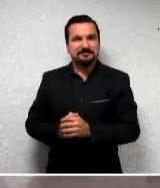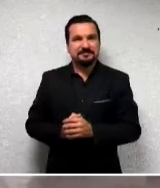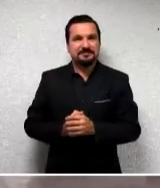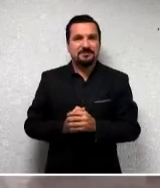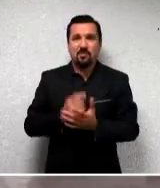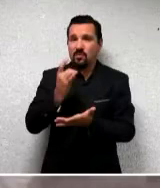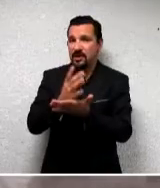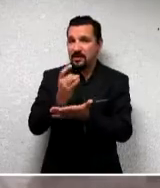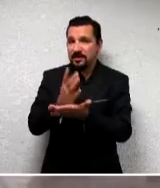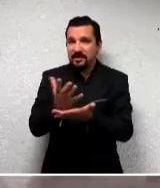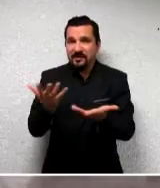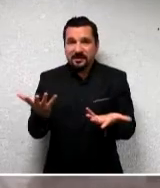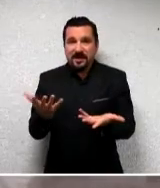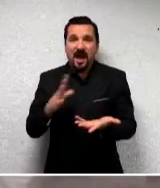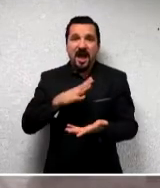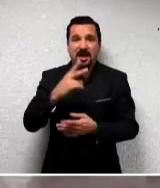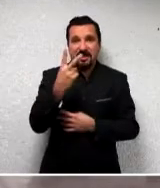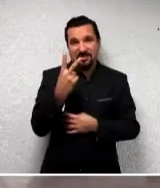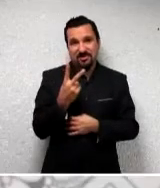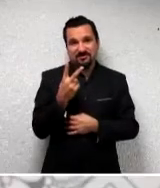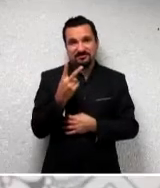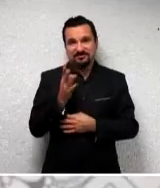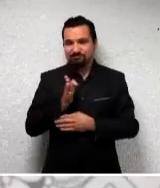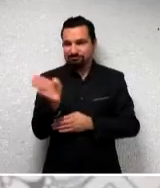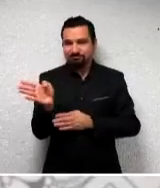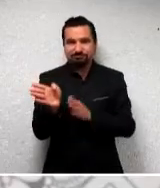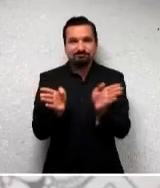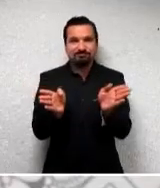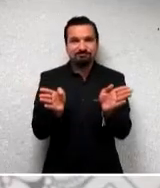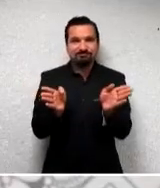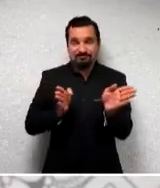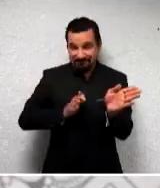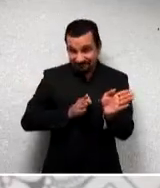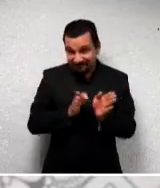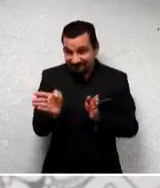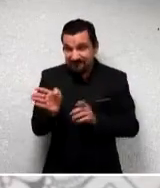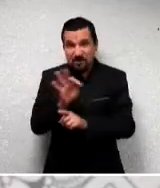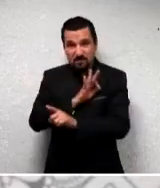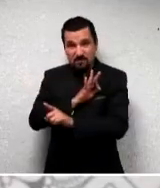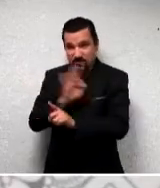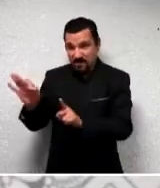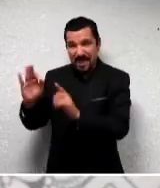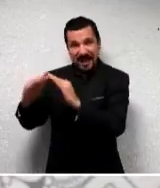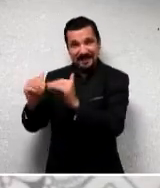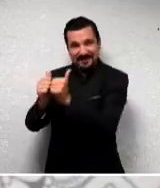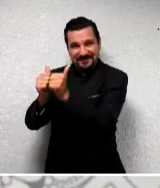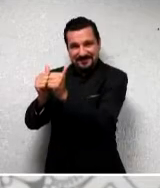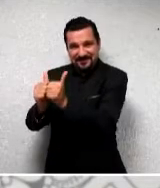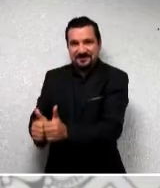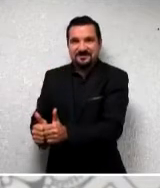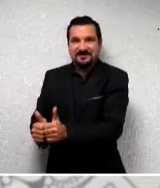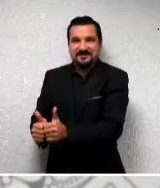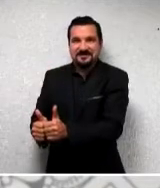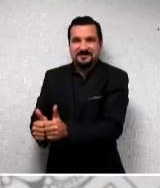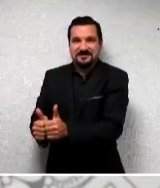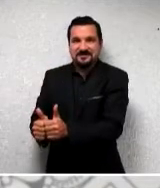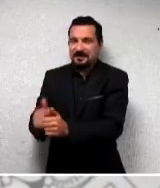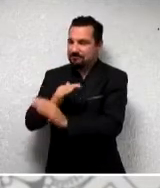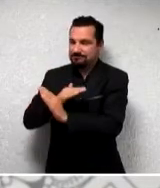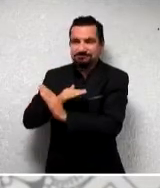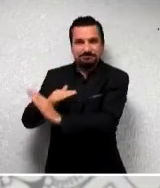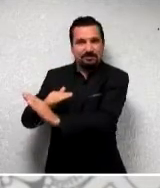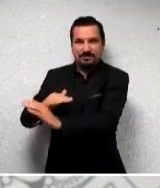solamente hay dos caminos o logramos quedarnos en casa y detenemos